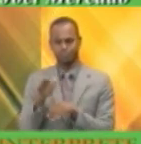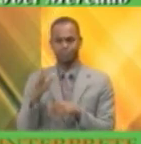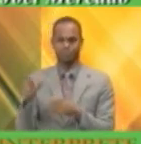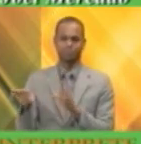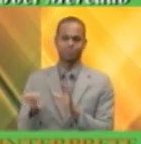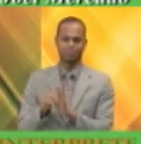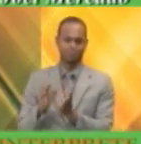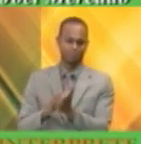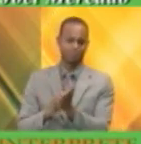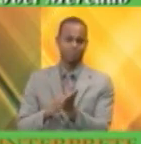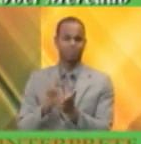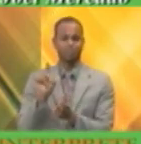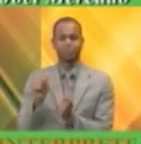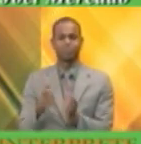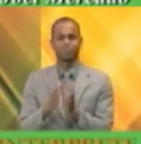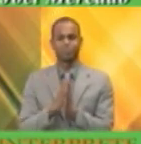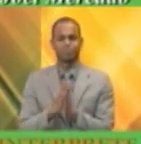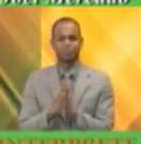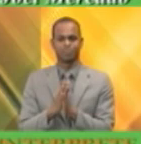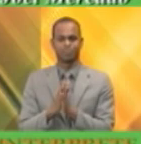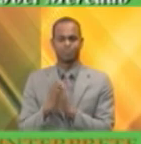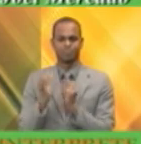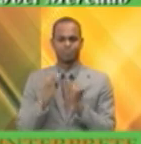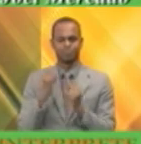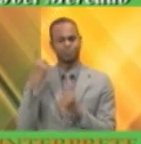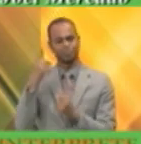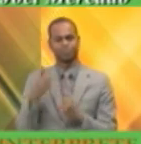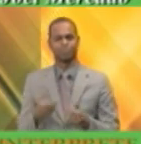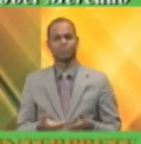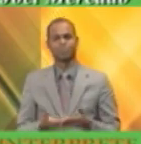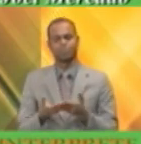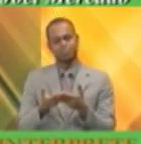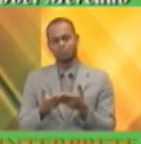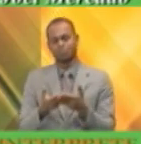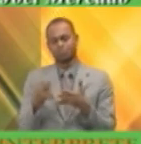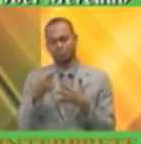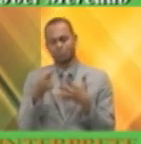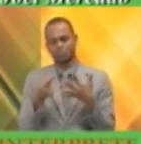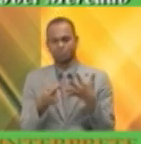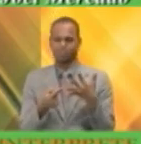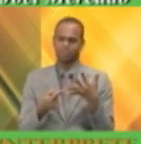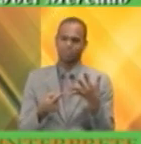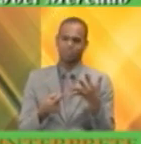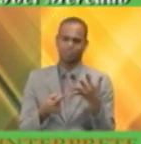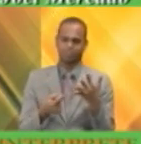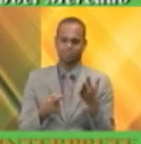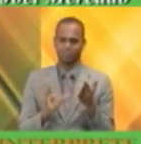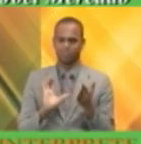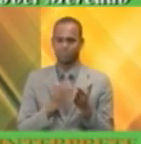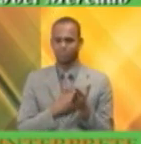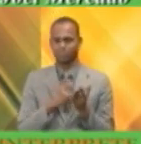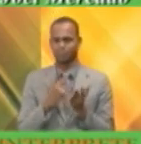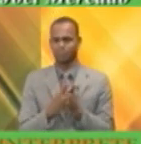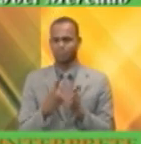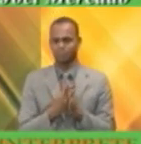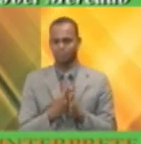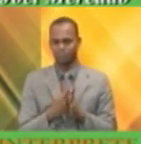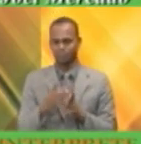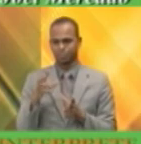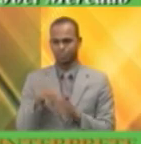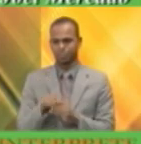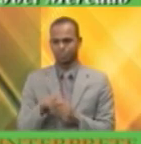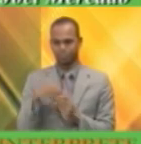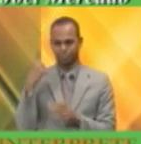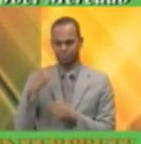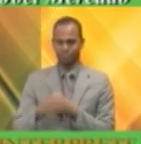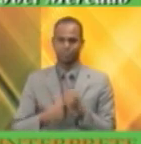designación. Le estaremos solicitando entrevista para nosotros. Ya nosotros presentamos nuestro presupuesto para el